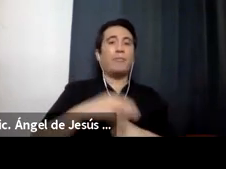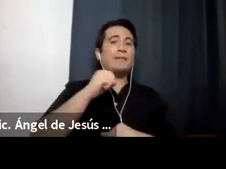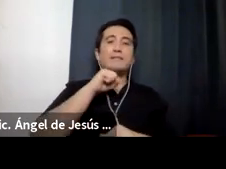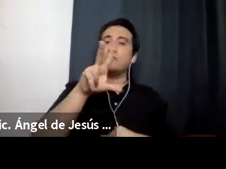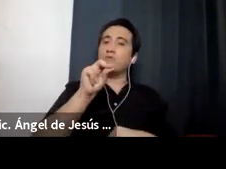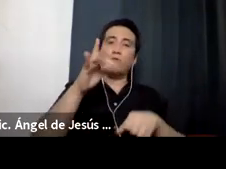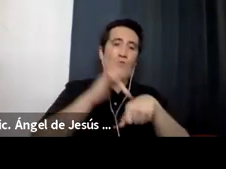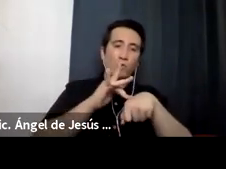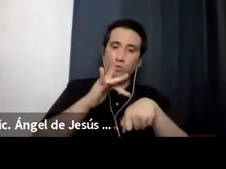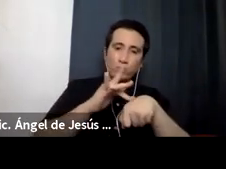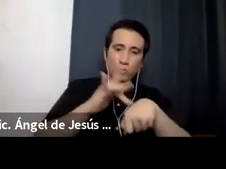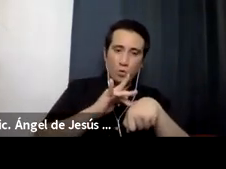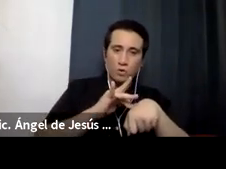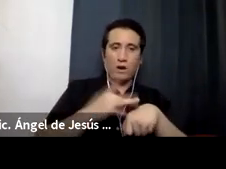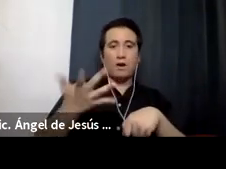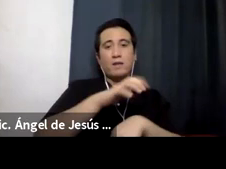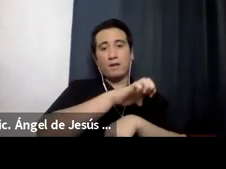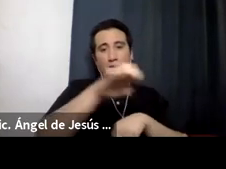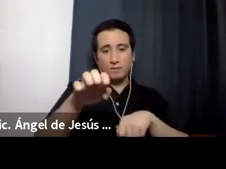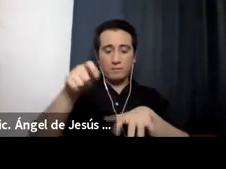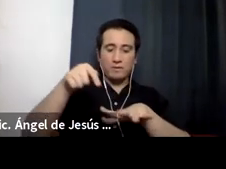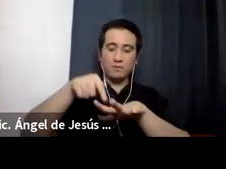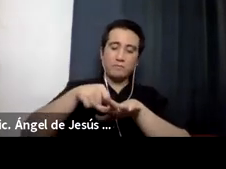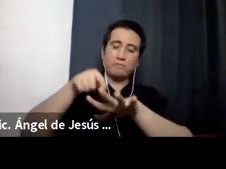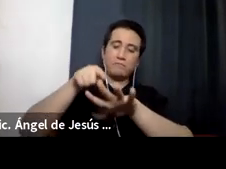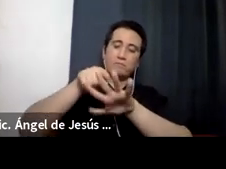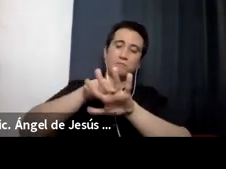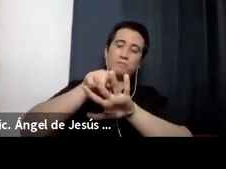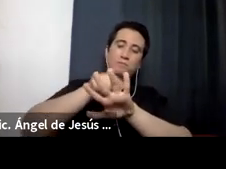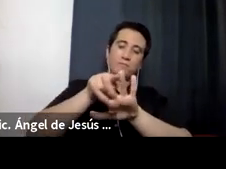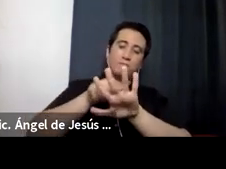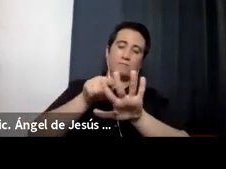el espacio interdigital, ¿ok? Cuando nos